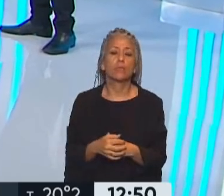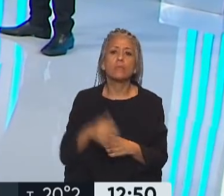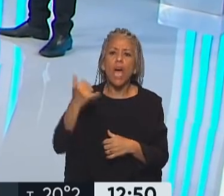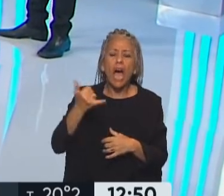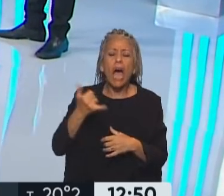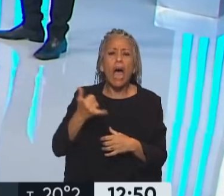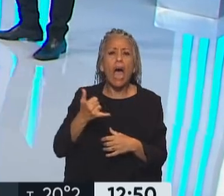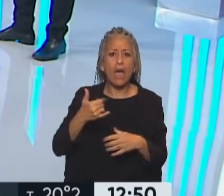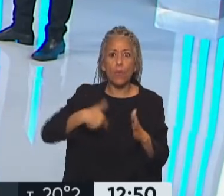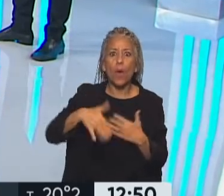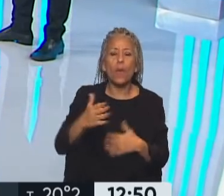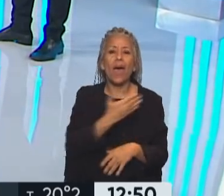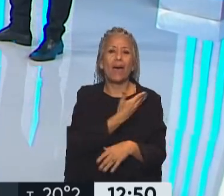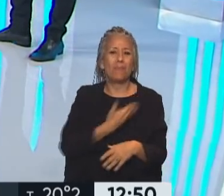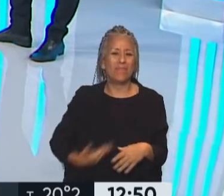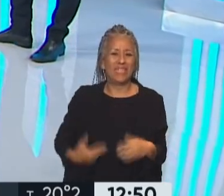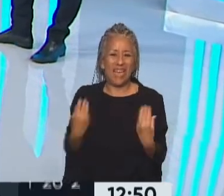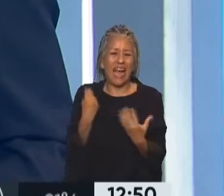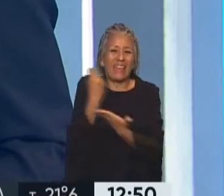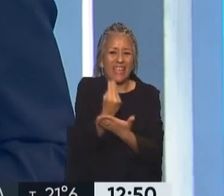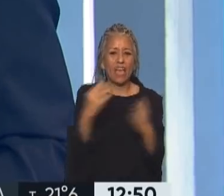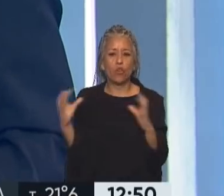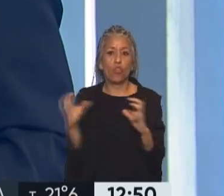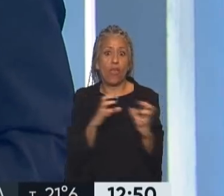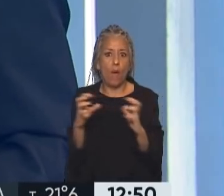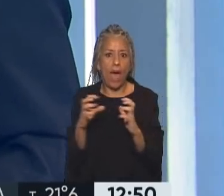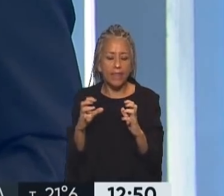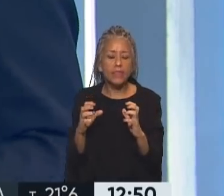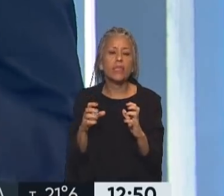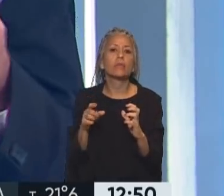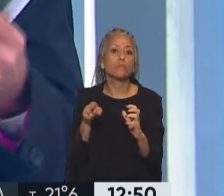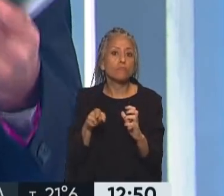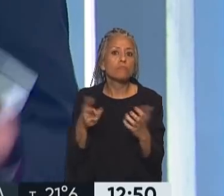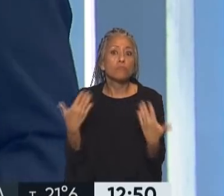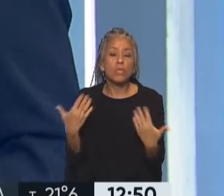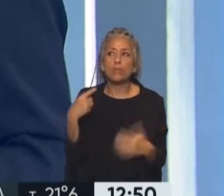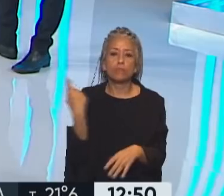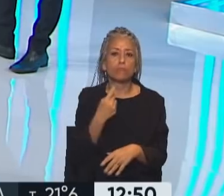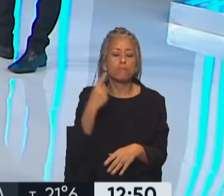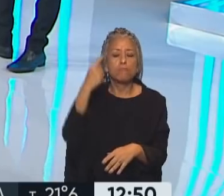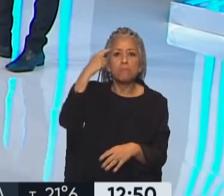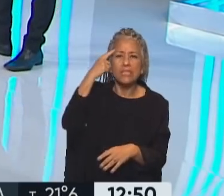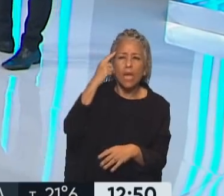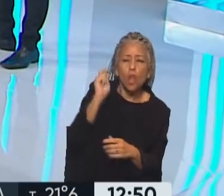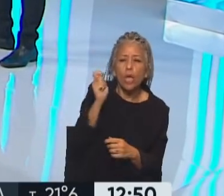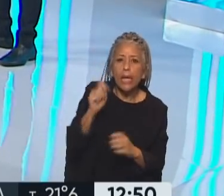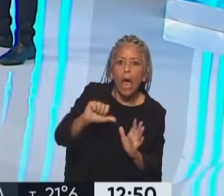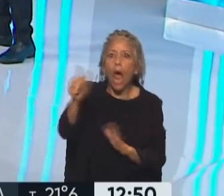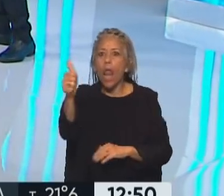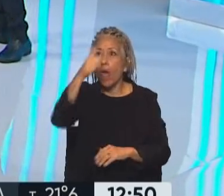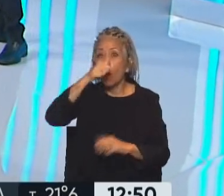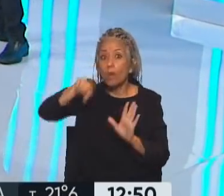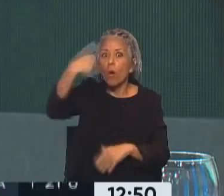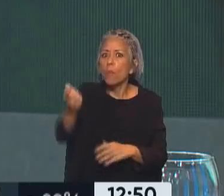debate presidencial próximo 20 de abril que seguramente eso generará la posibilidad de estar pensando ya quién podría triunfar el próximo domingo,